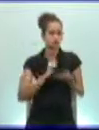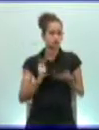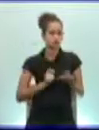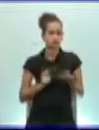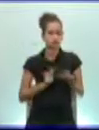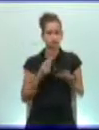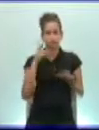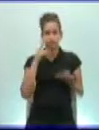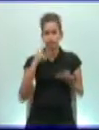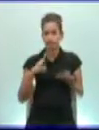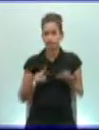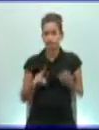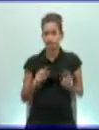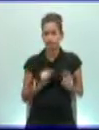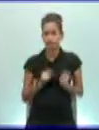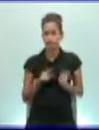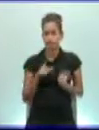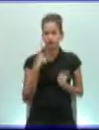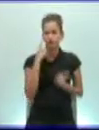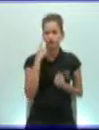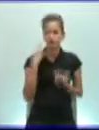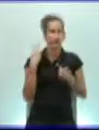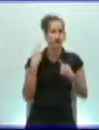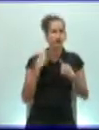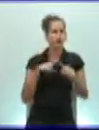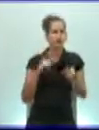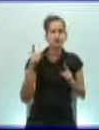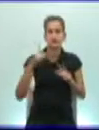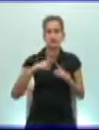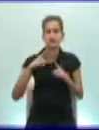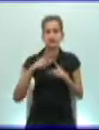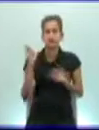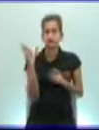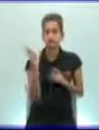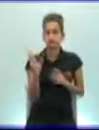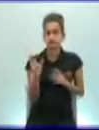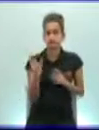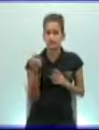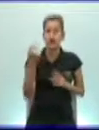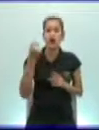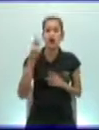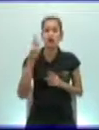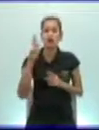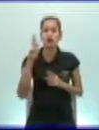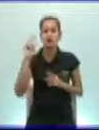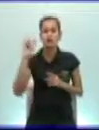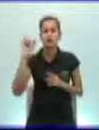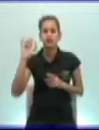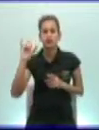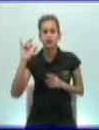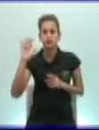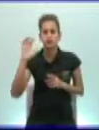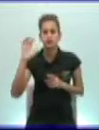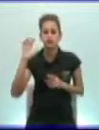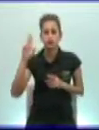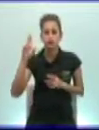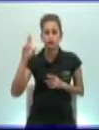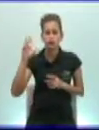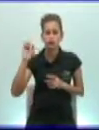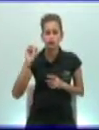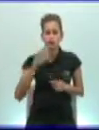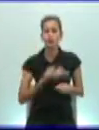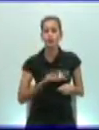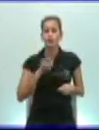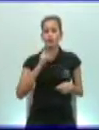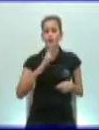conocen además otras clases de palabras como son el artículo, los pronombres. Hoy estaremos trabajando con